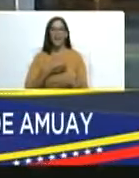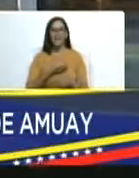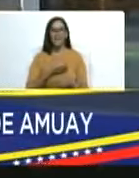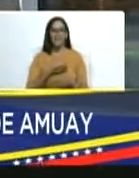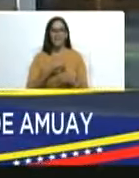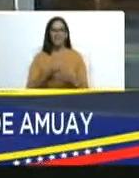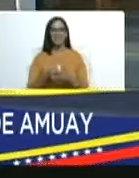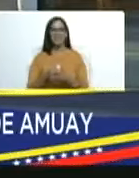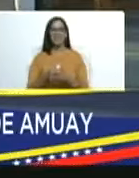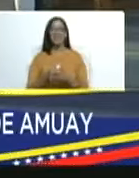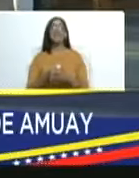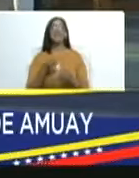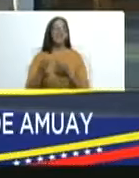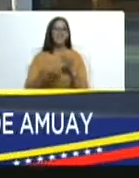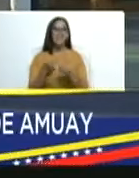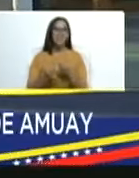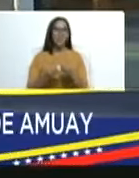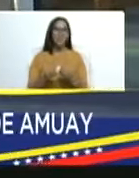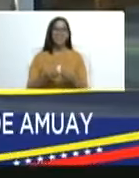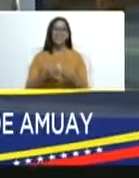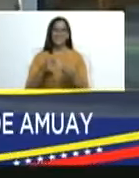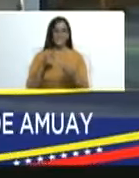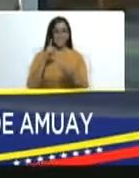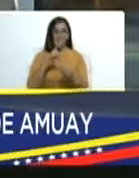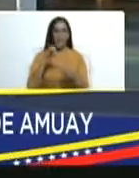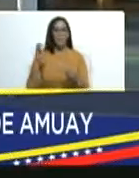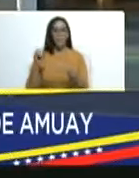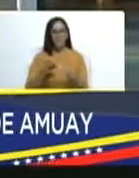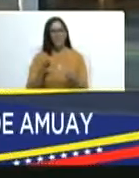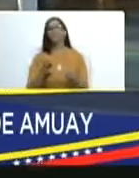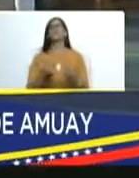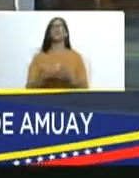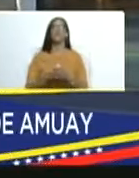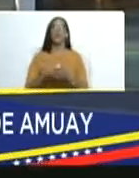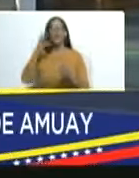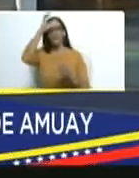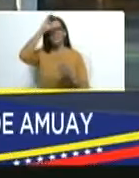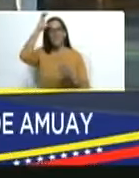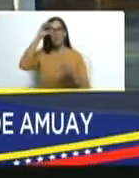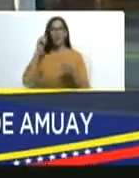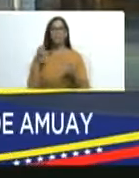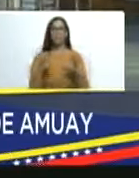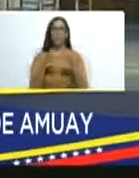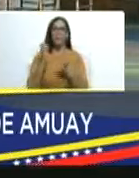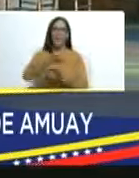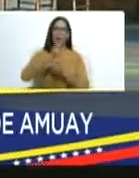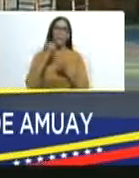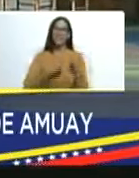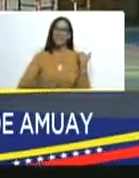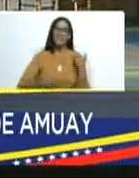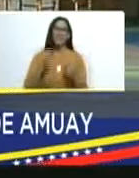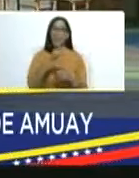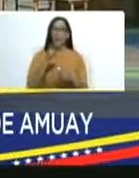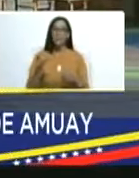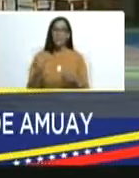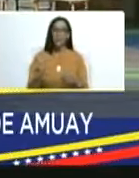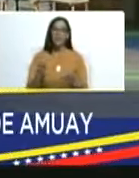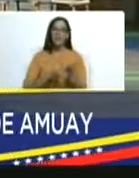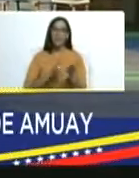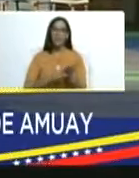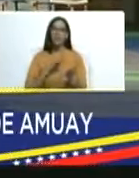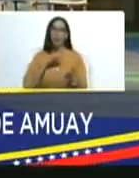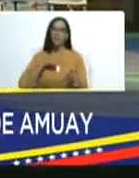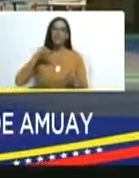Alcaya, que han sido 100% con el sector pesquero artesanal, presidente. Y esta es la persona que en verdad